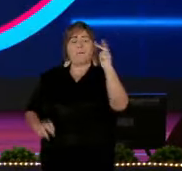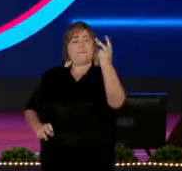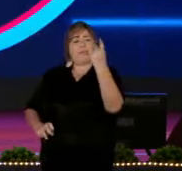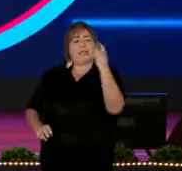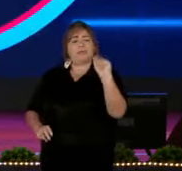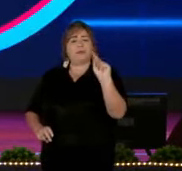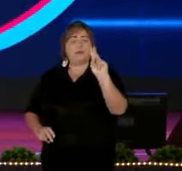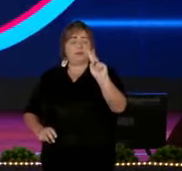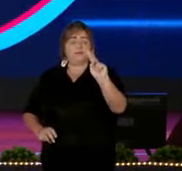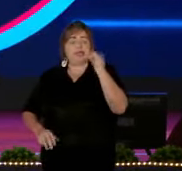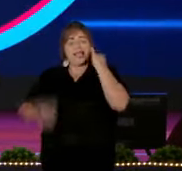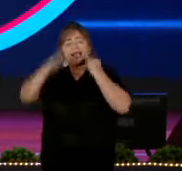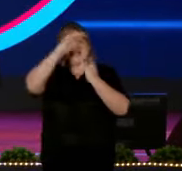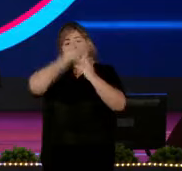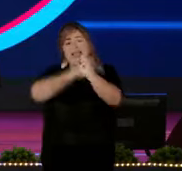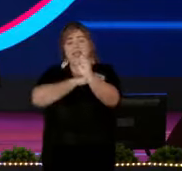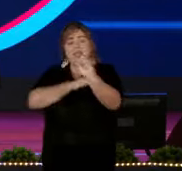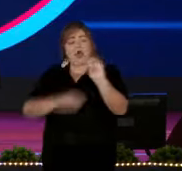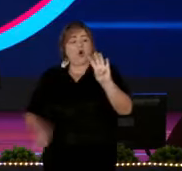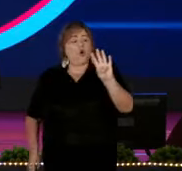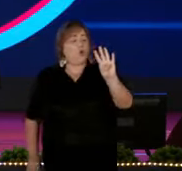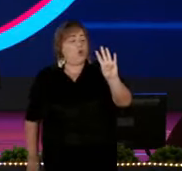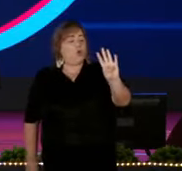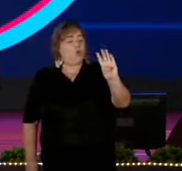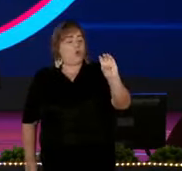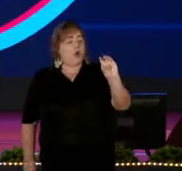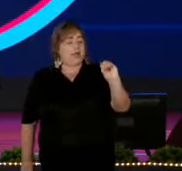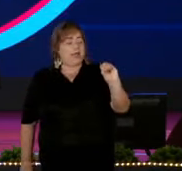Isaías 40:29. Vamos a compartir sobre